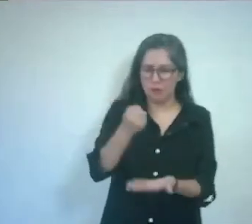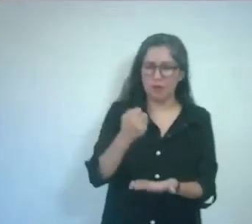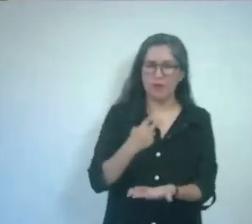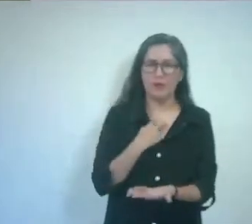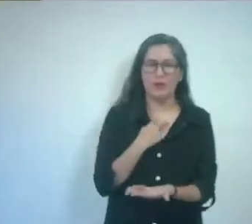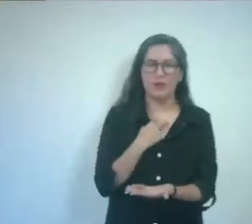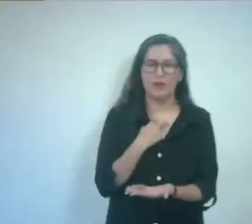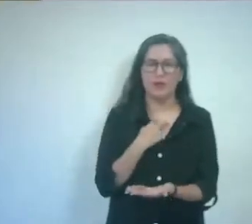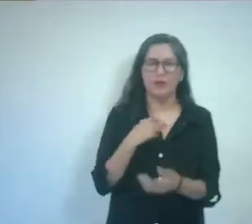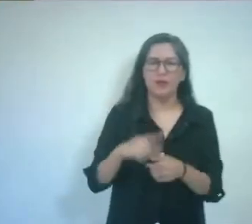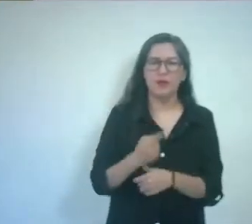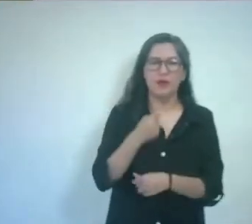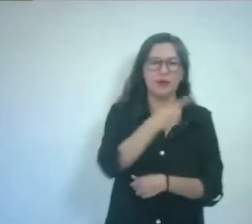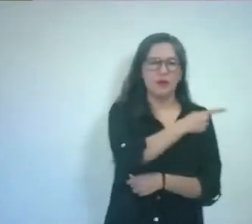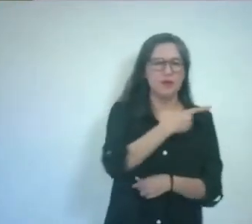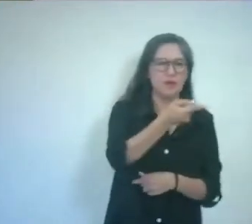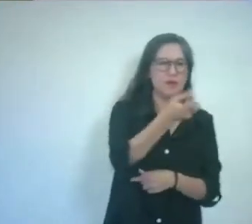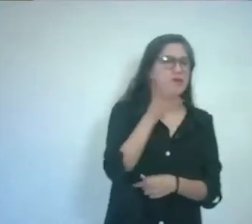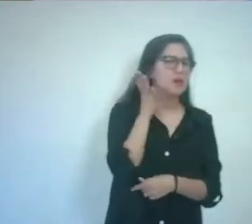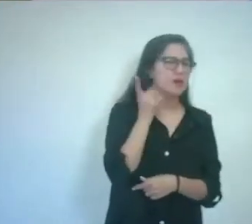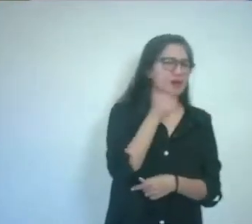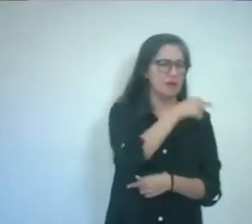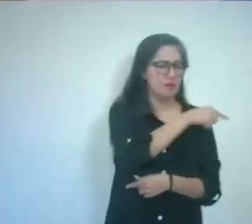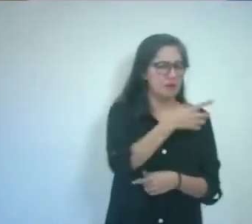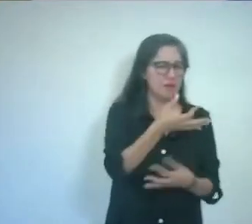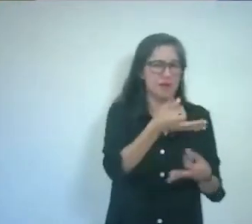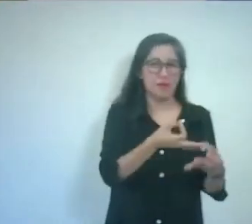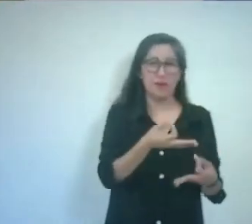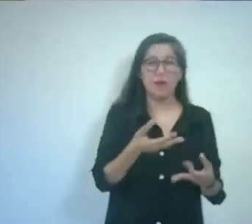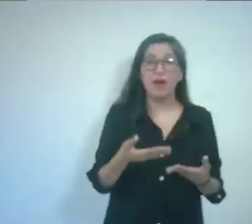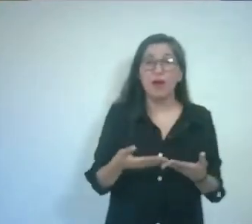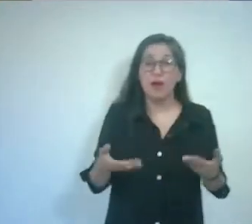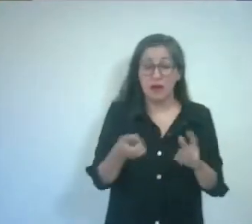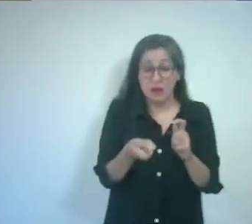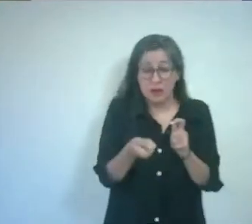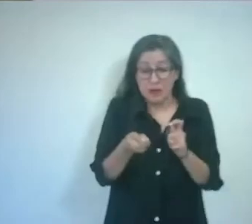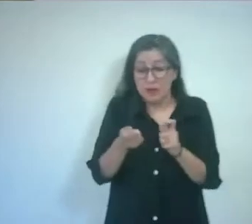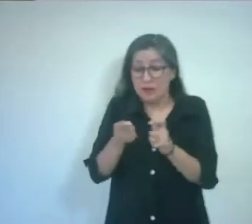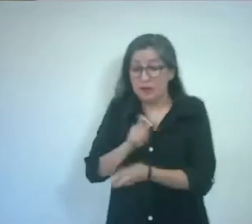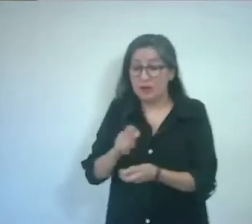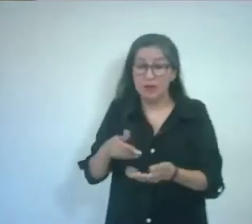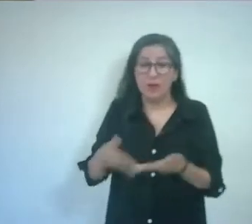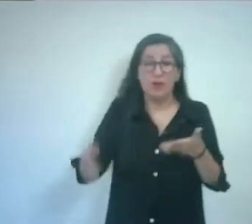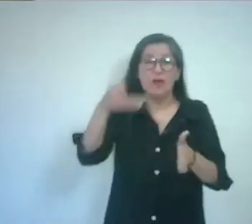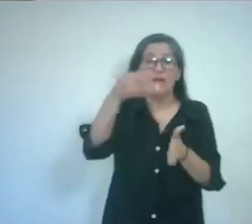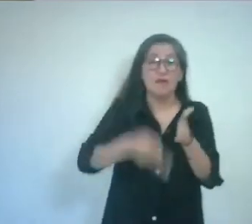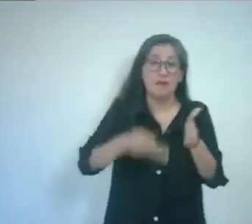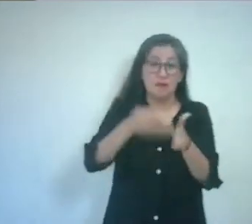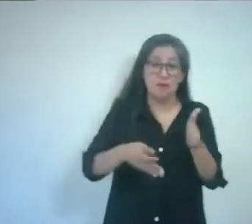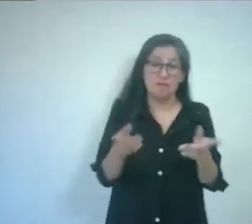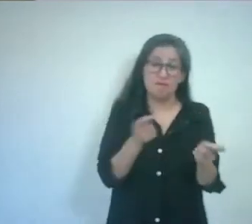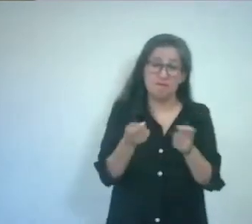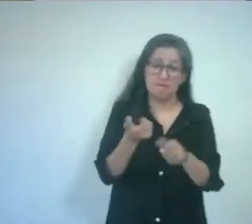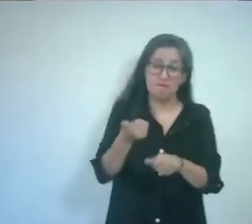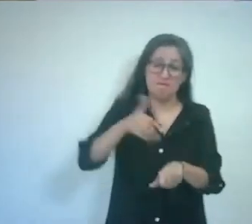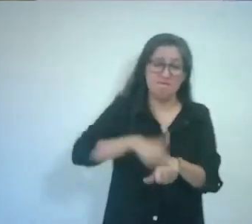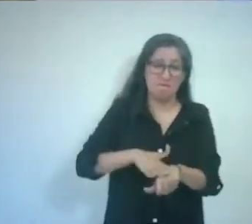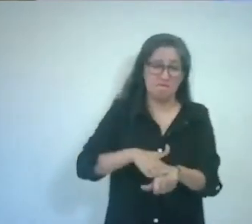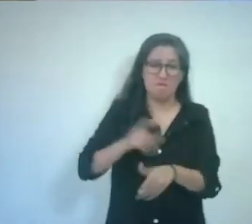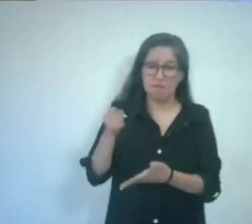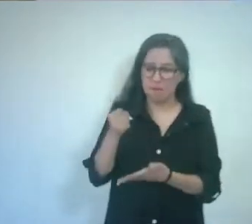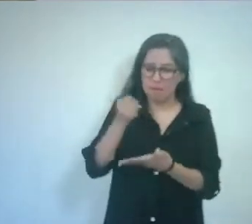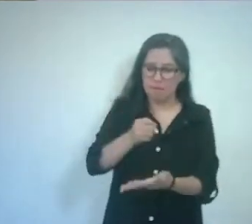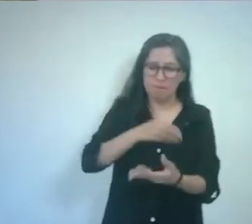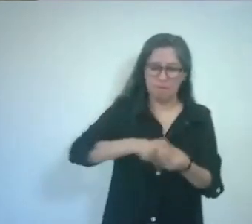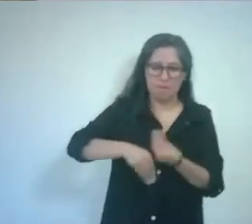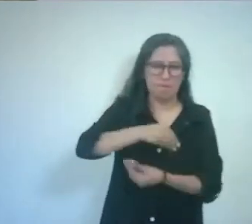por parte del Ejecutivo Estatal, y que también se ha traducido en una falta de administración oportuna del financiamiento a